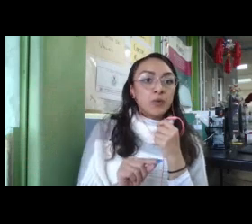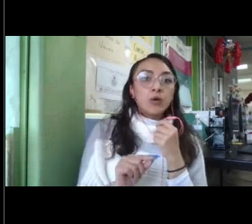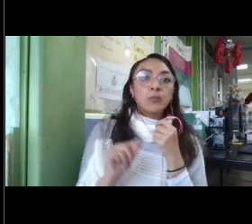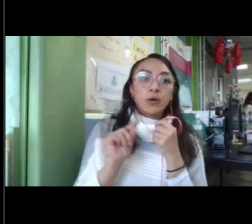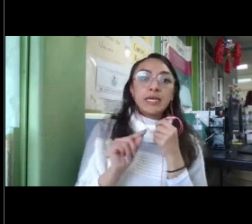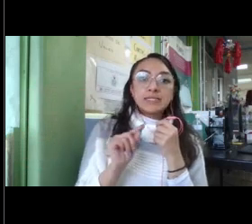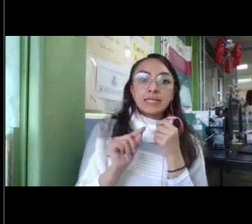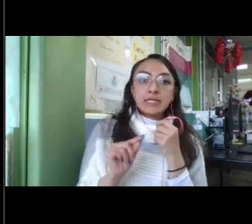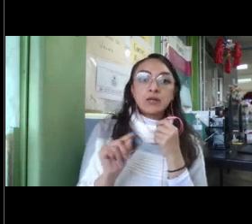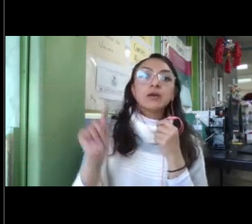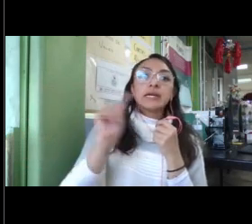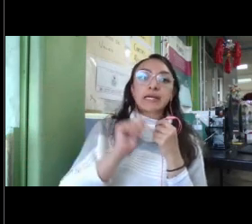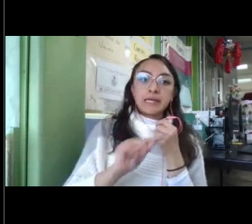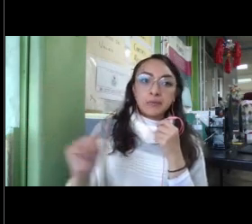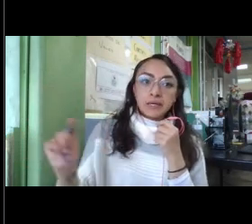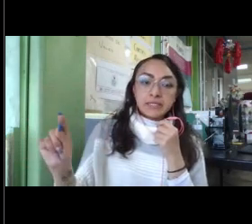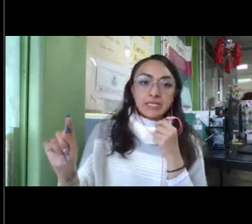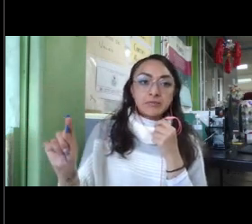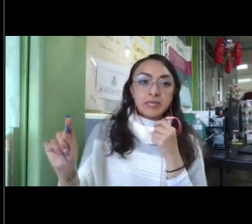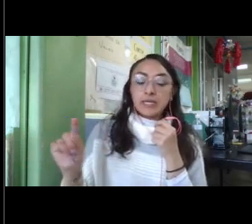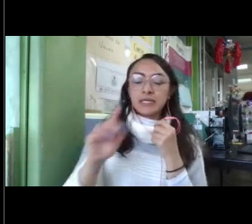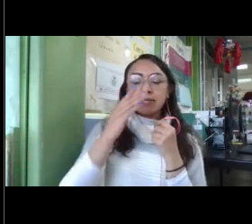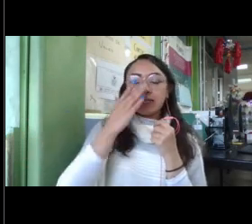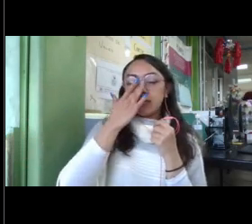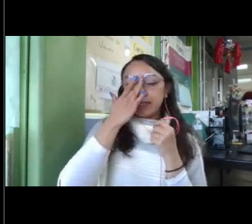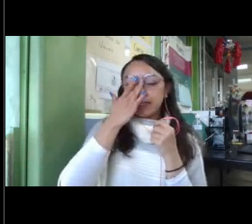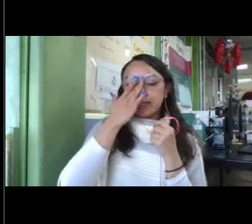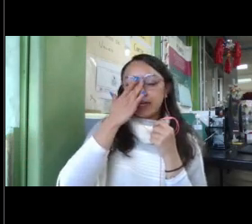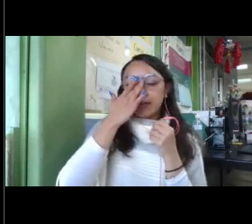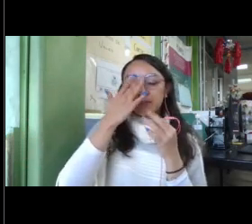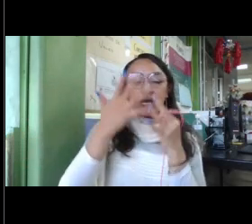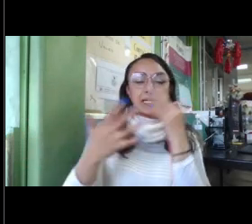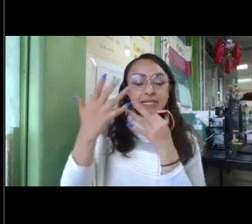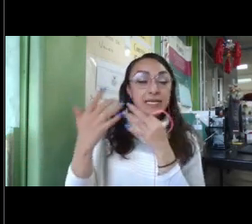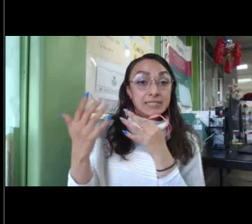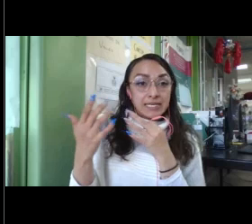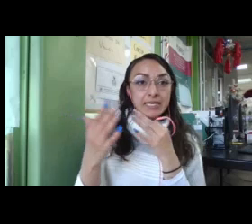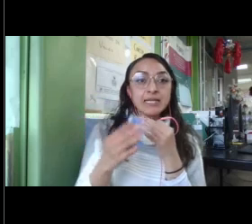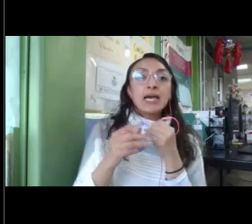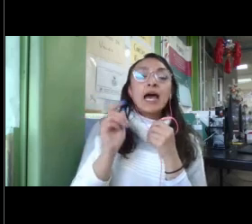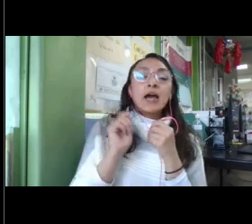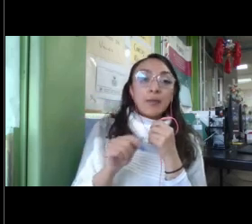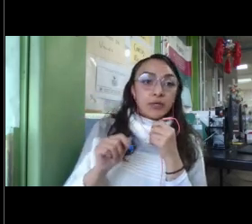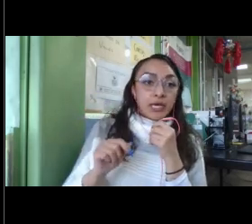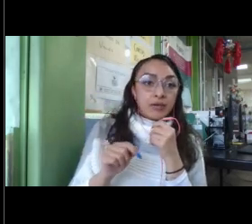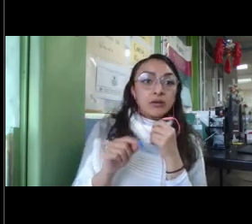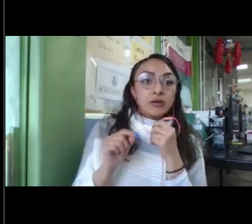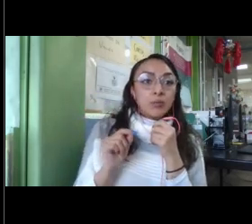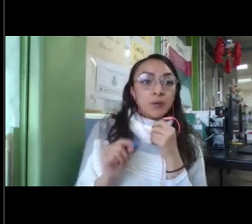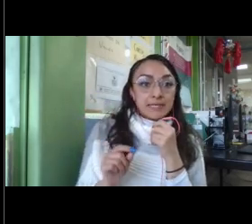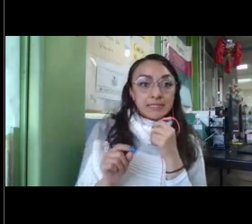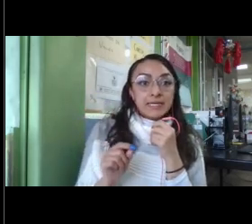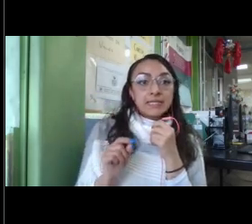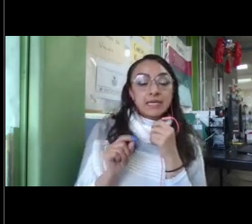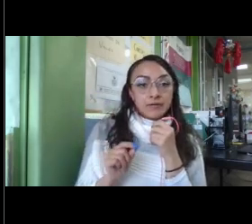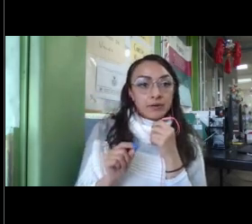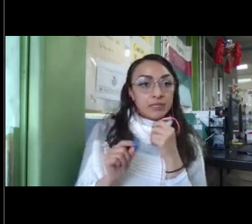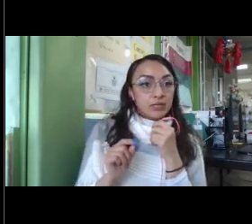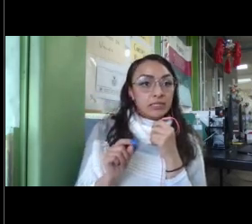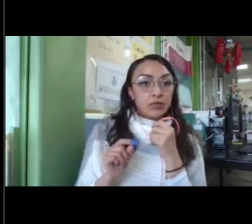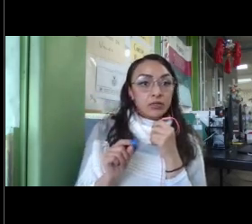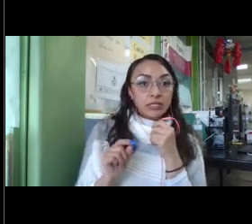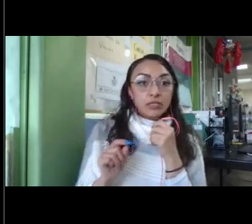Eso mismo voy a seguirlo en lengua de señas, al hacer la seña, apoyado como base en